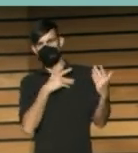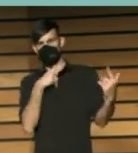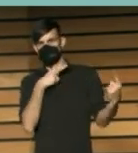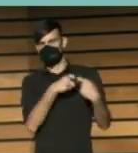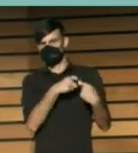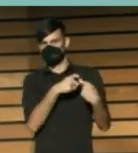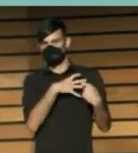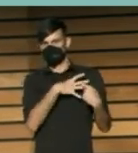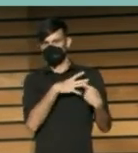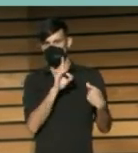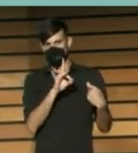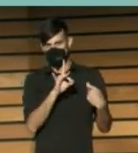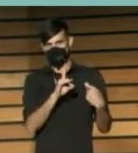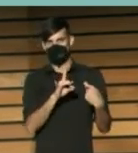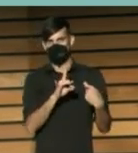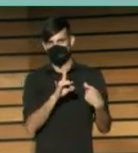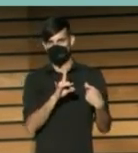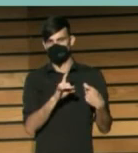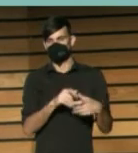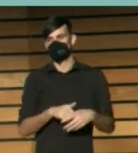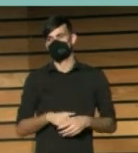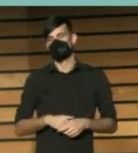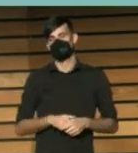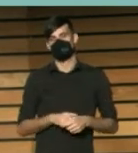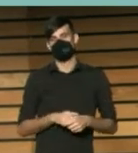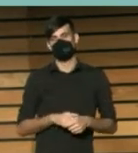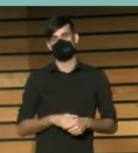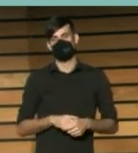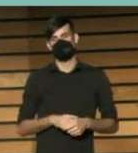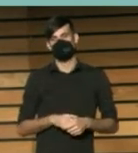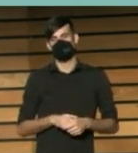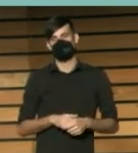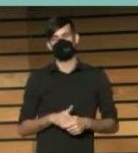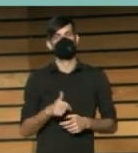con lo que se lee. Y yo